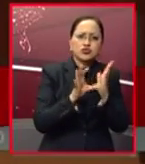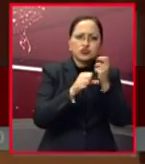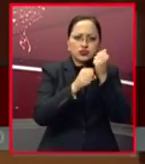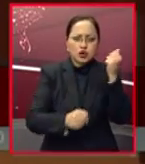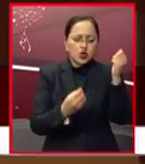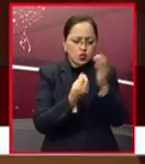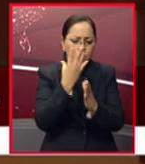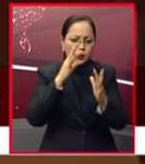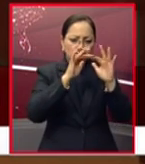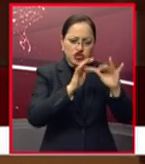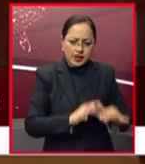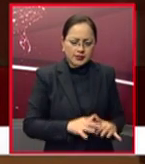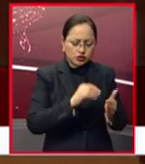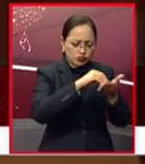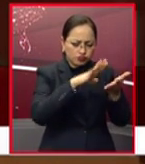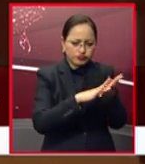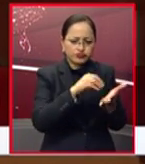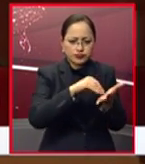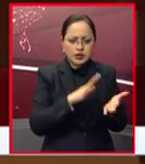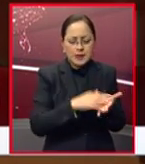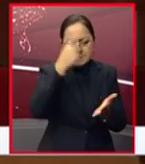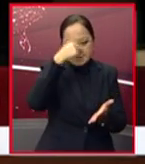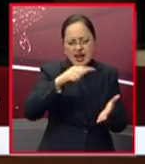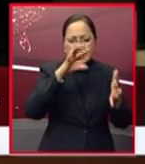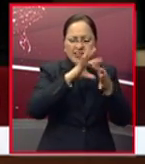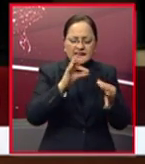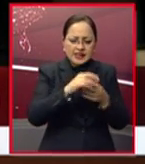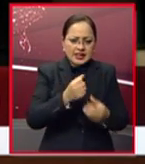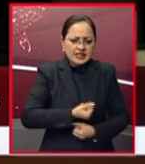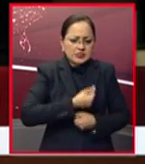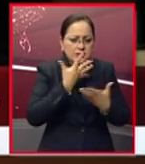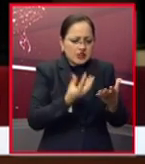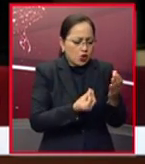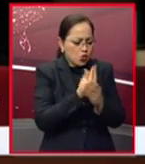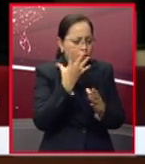texto normativo que refleje la realidad mexicana del siglo XXI.